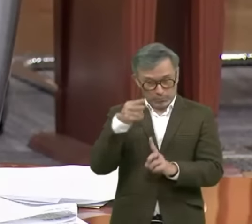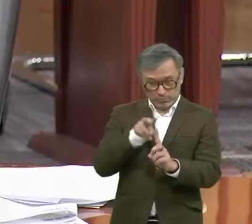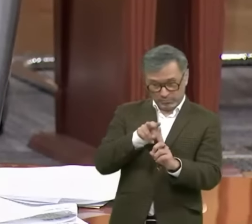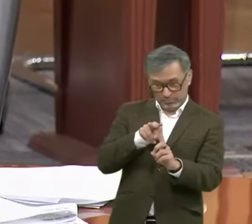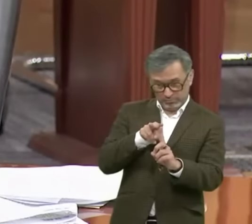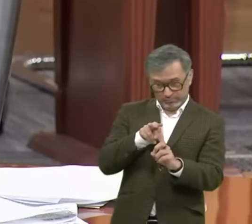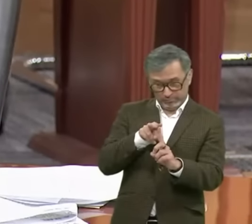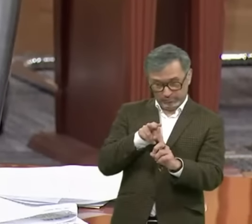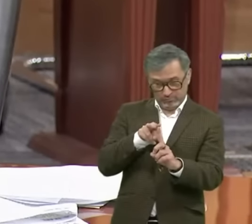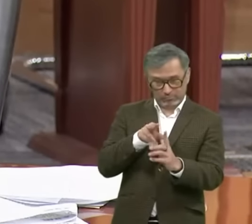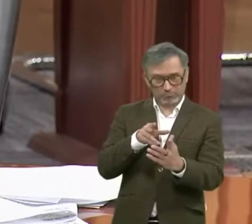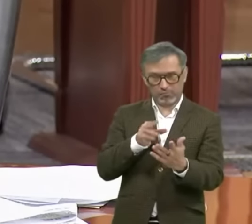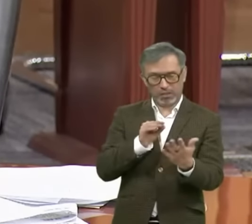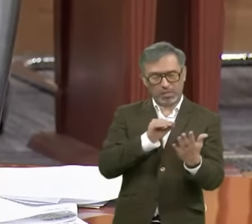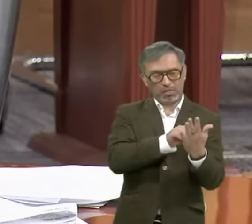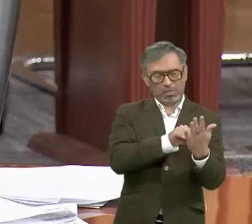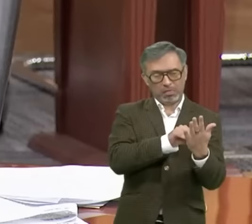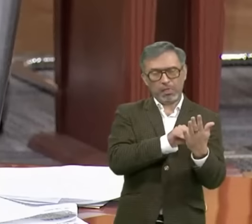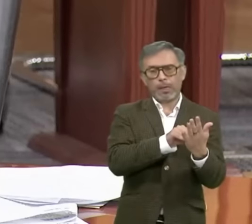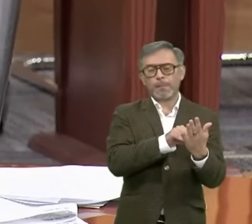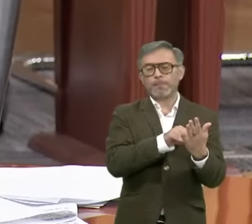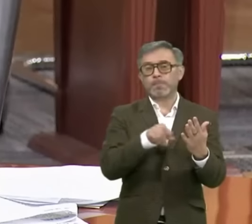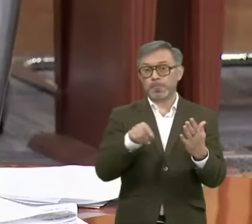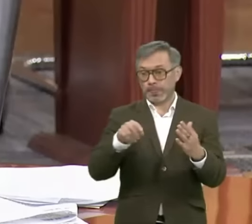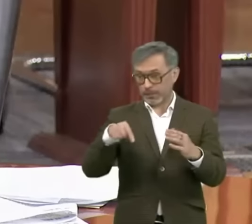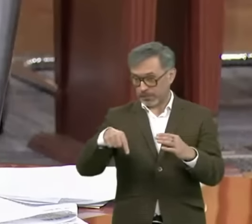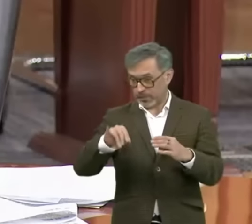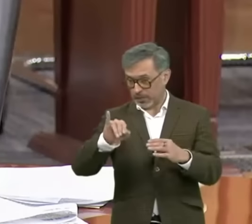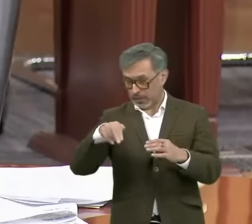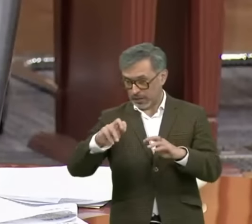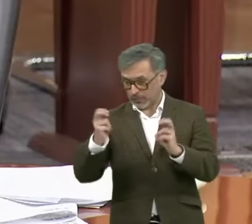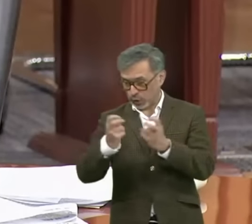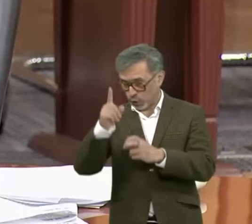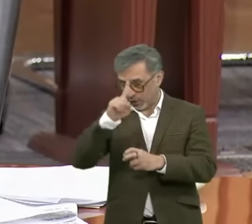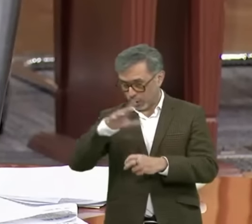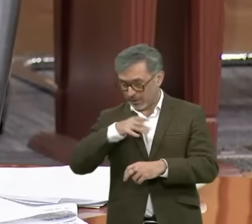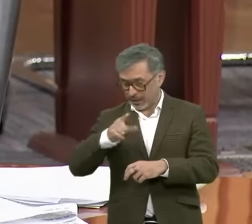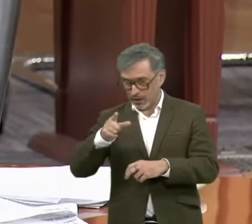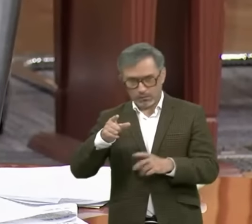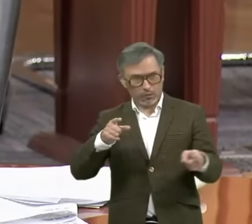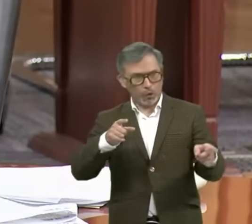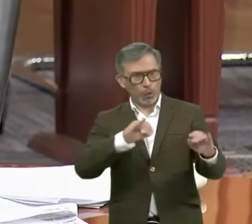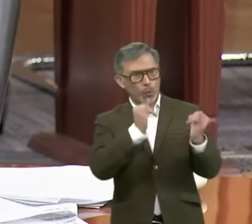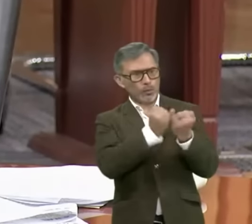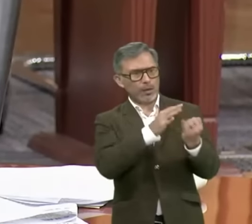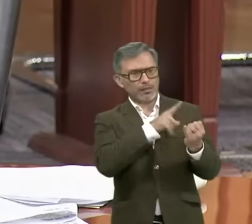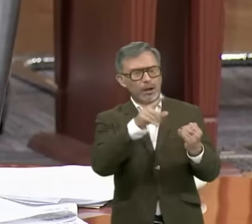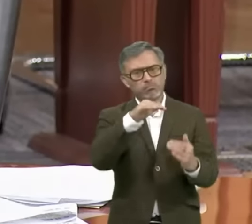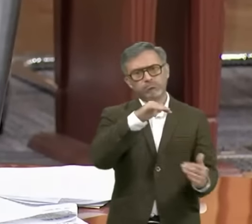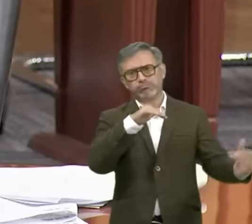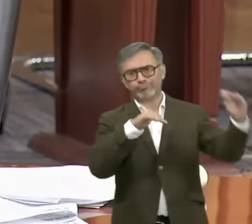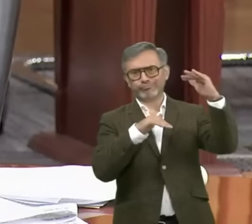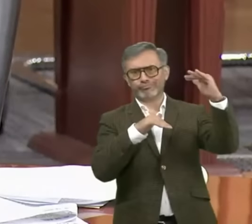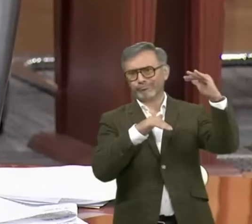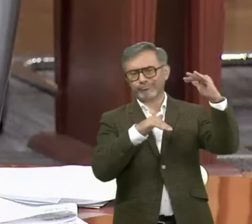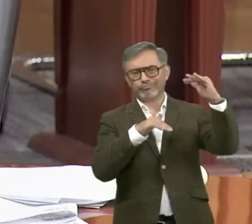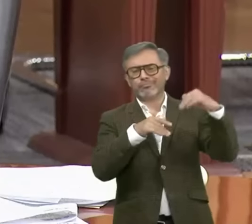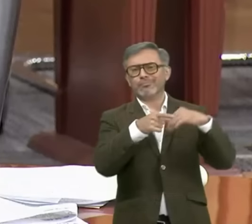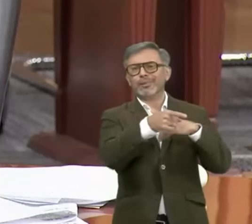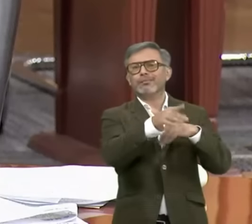este Consejo General a la Junta General Ejecutiva, una Junta General que además estaría integrada